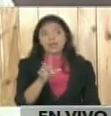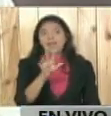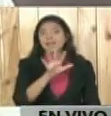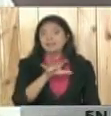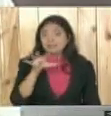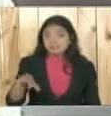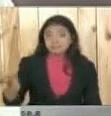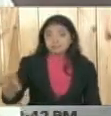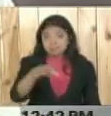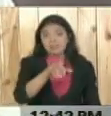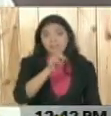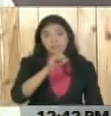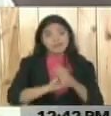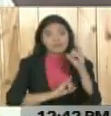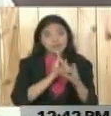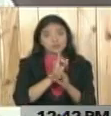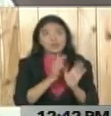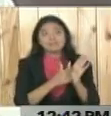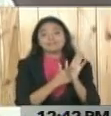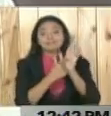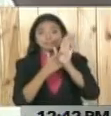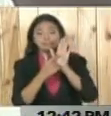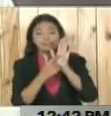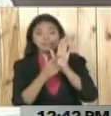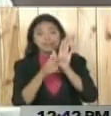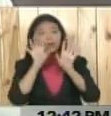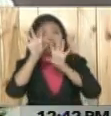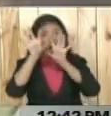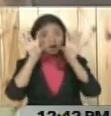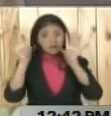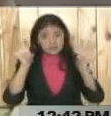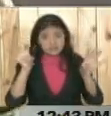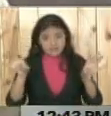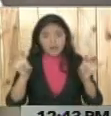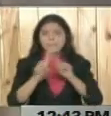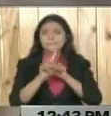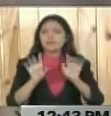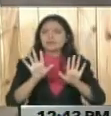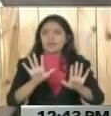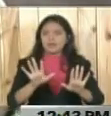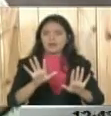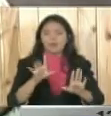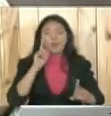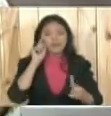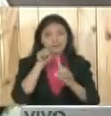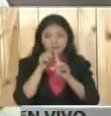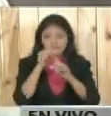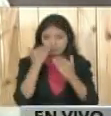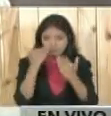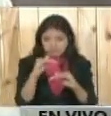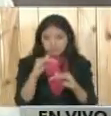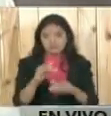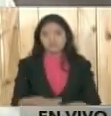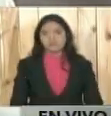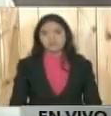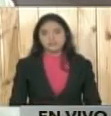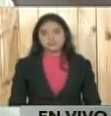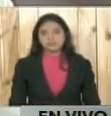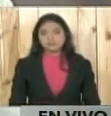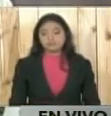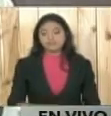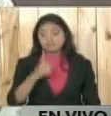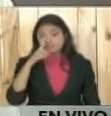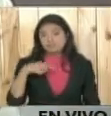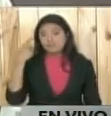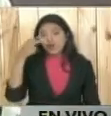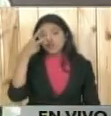e internacionalmente. Sí, nacional. Ahora, pero vamos a fijarnos algunas metas. Okay. ¿No? Que en las próximas